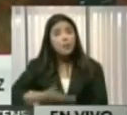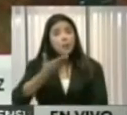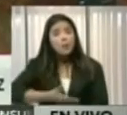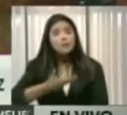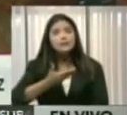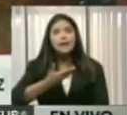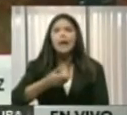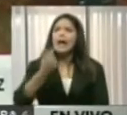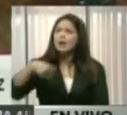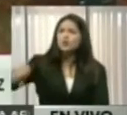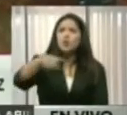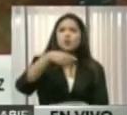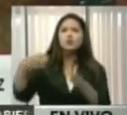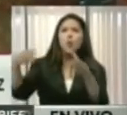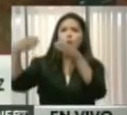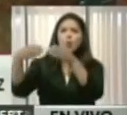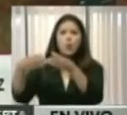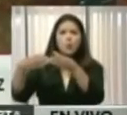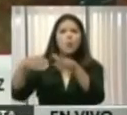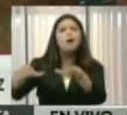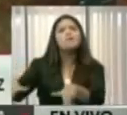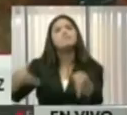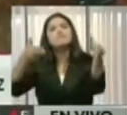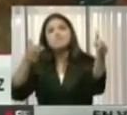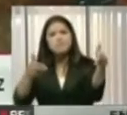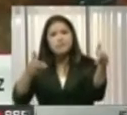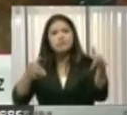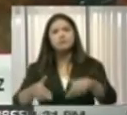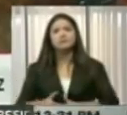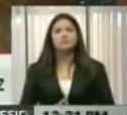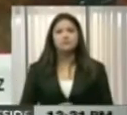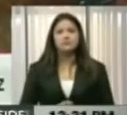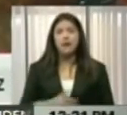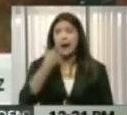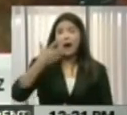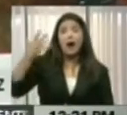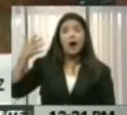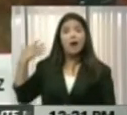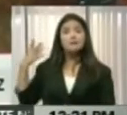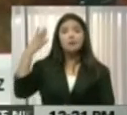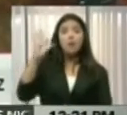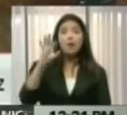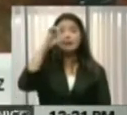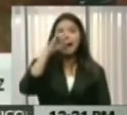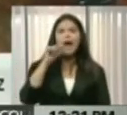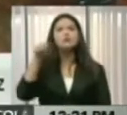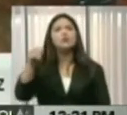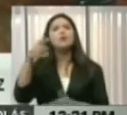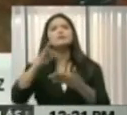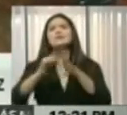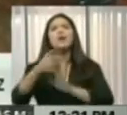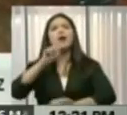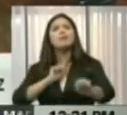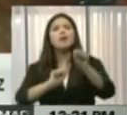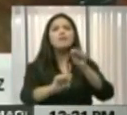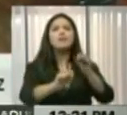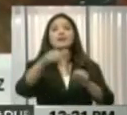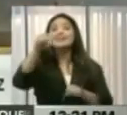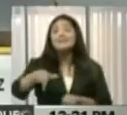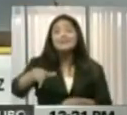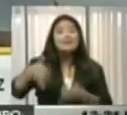de que estos grupos que han tomado las armas o que las tomaron hace más de 50 años como una vía de defensa, necesitan